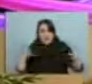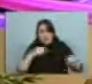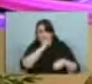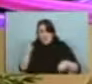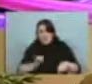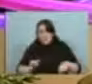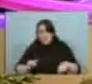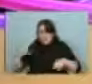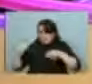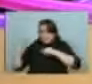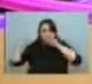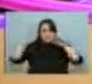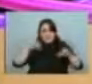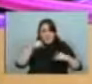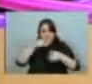tu novio.